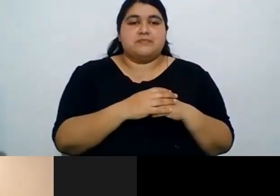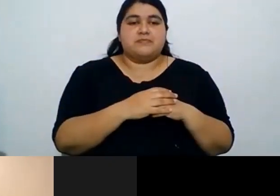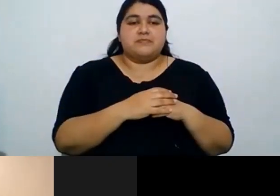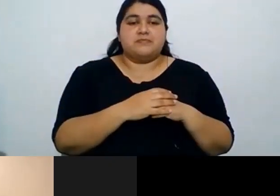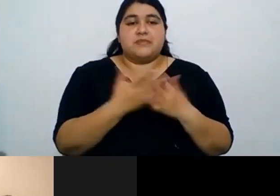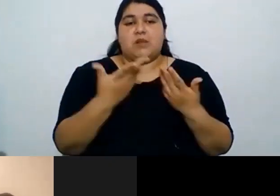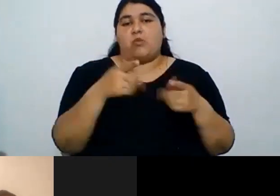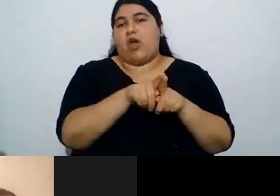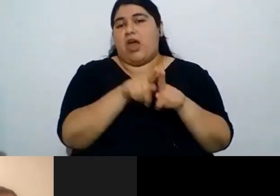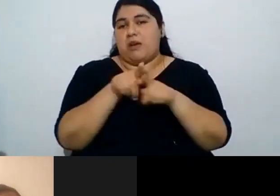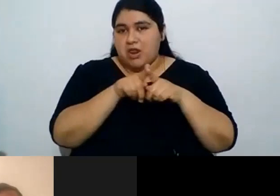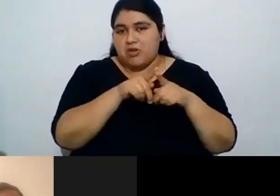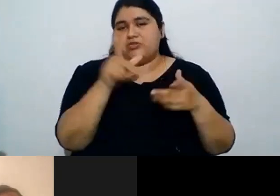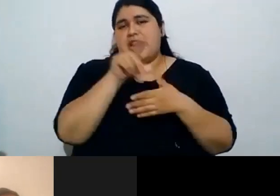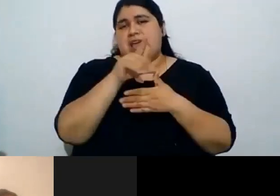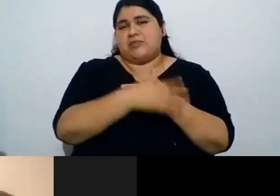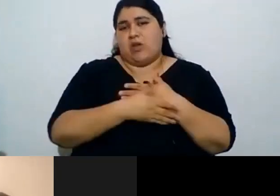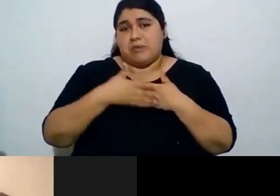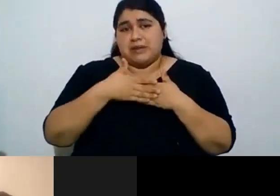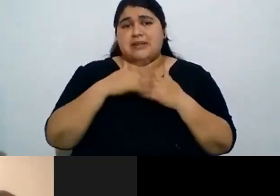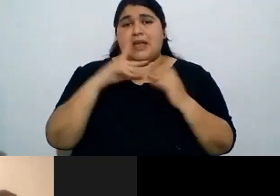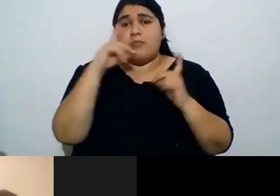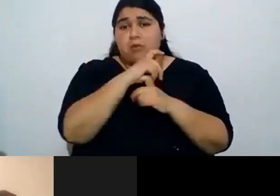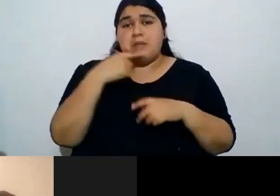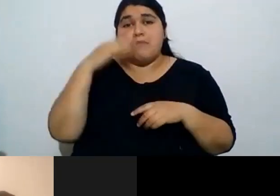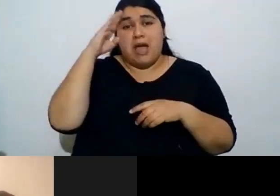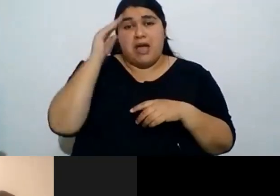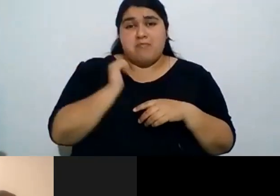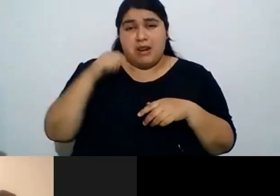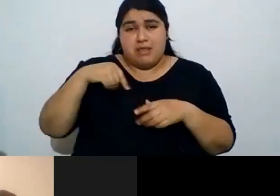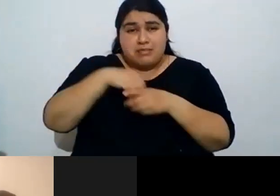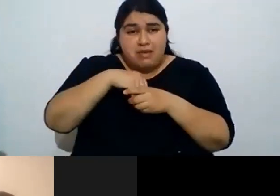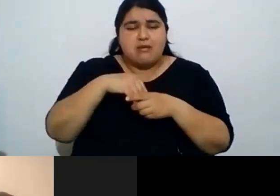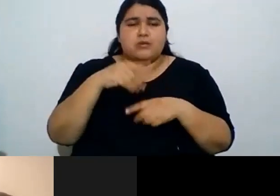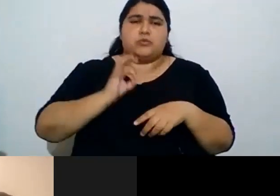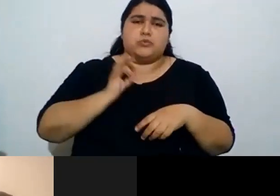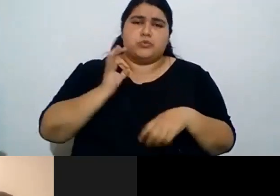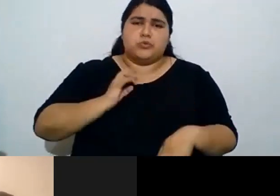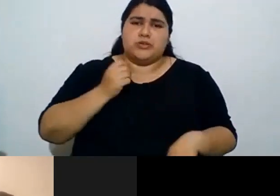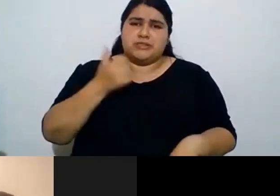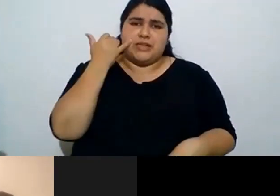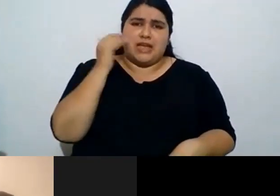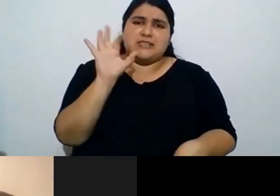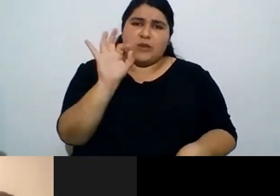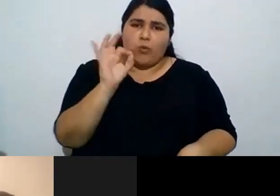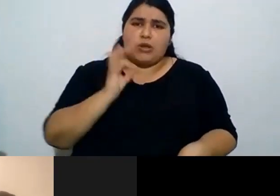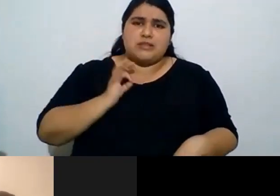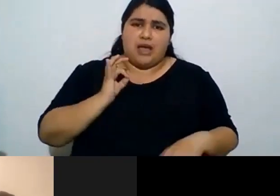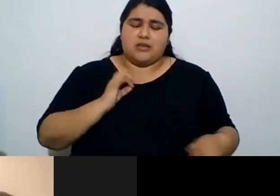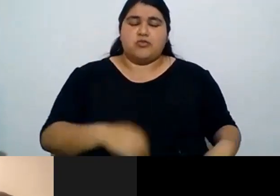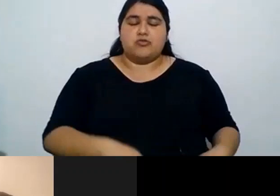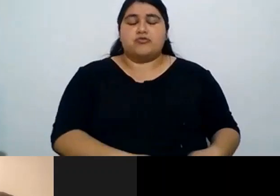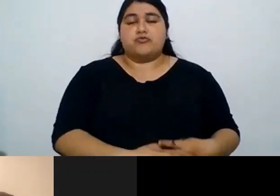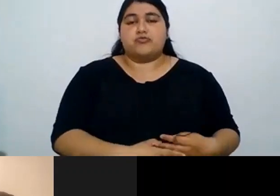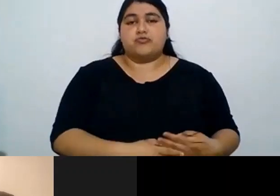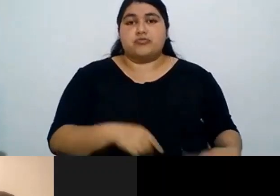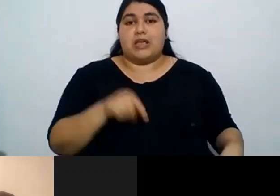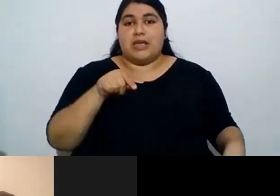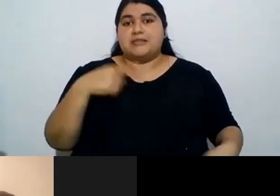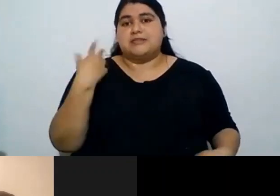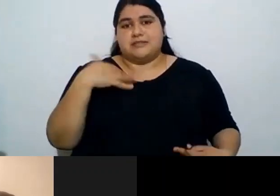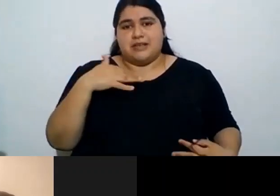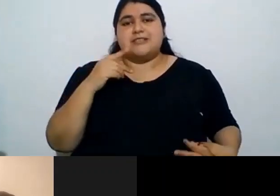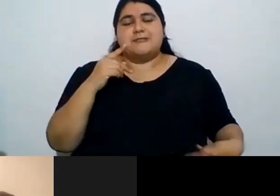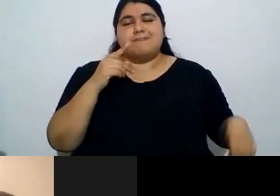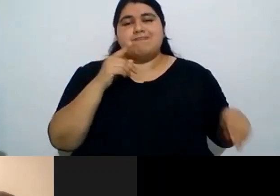Hermanos latinoamericanos, el conflicto armado en Colombia lleva poco más de 50 años. Esto ha tenido distintas